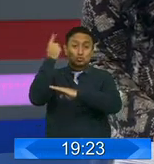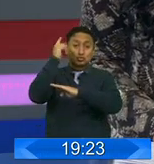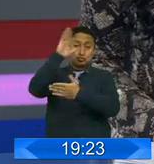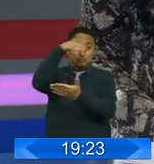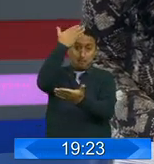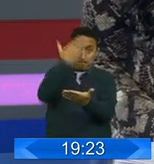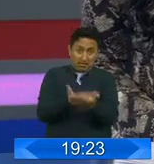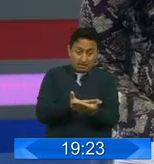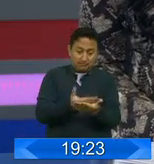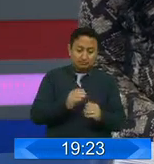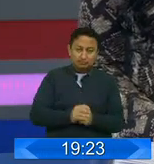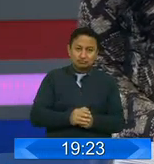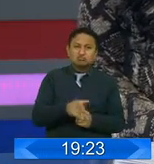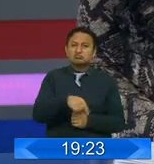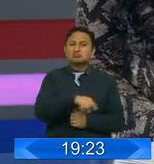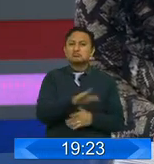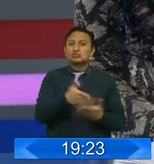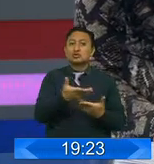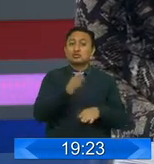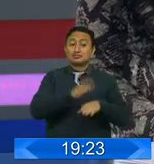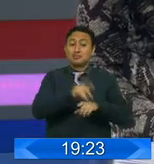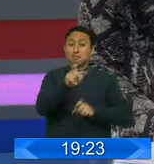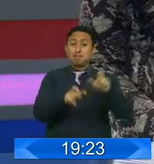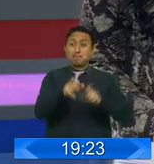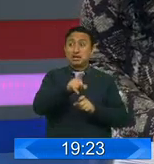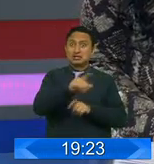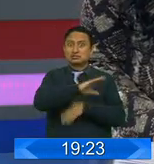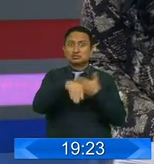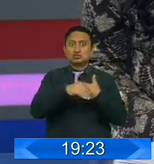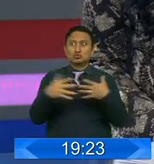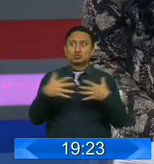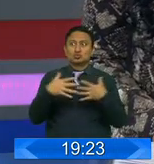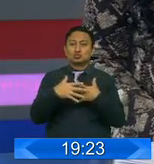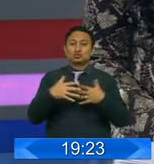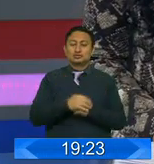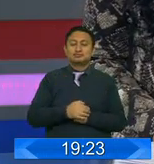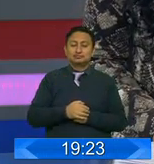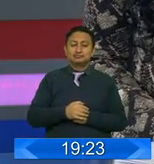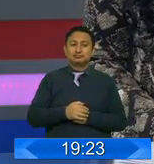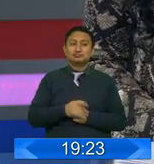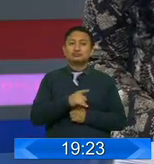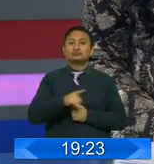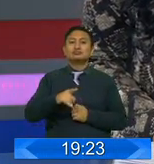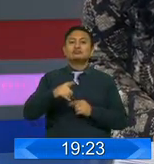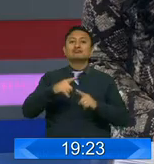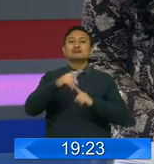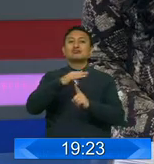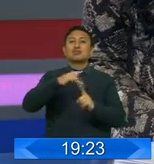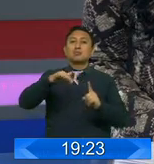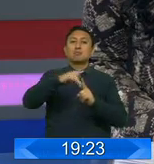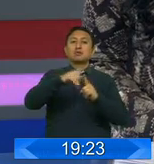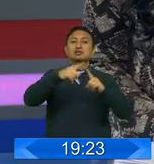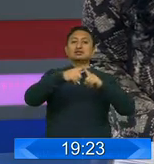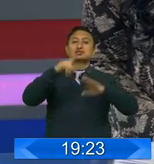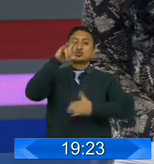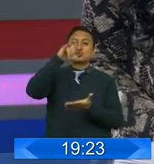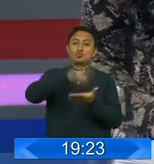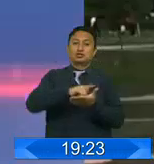policial. El percance aéreo causó pánico entre los testigos que estaban en el Parque Bicentenario el pasado